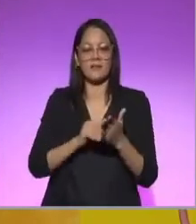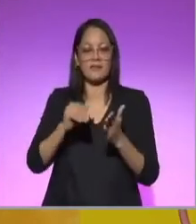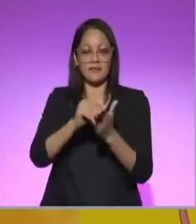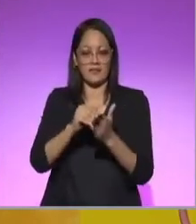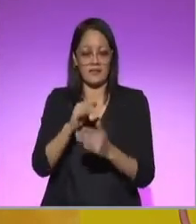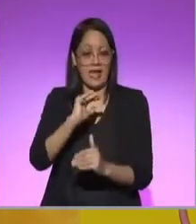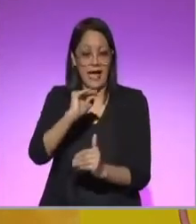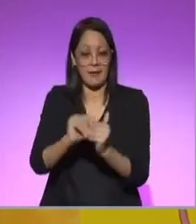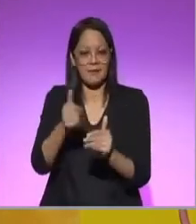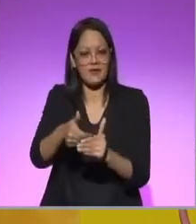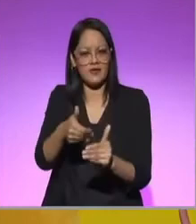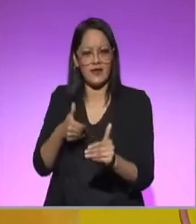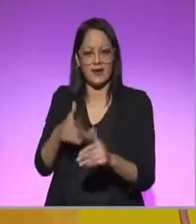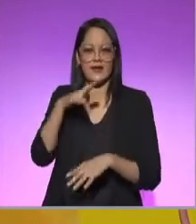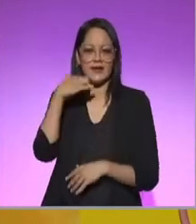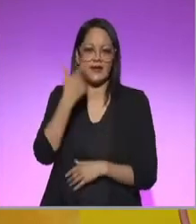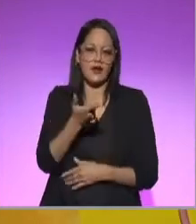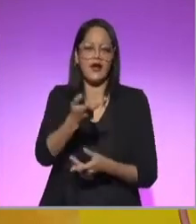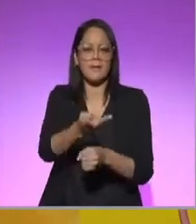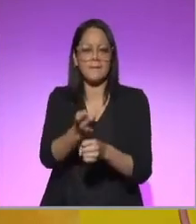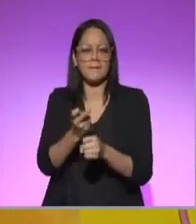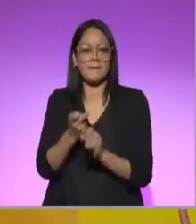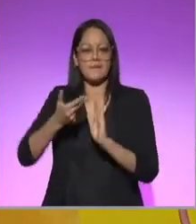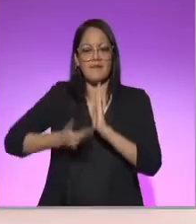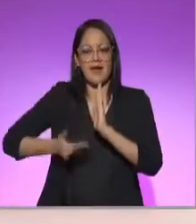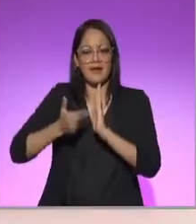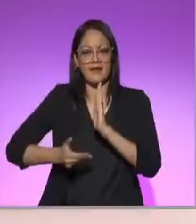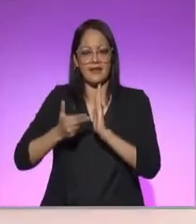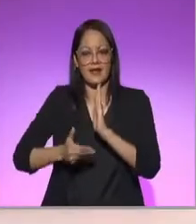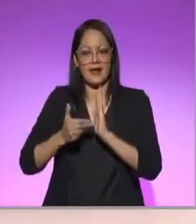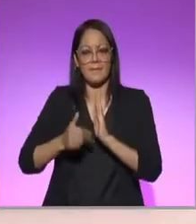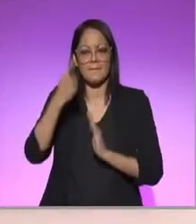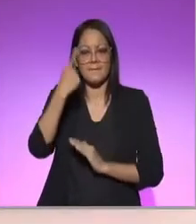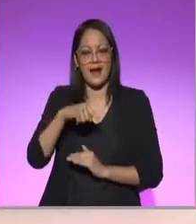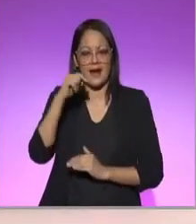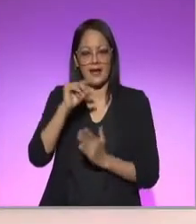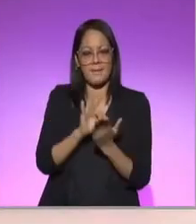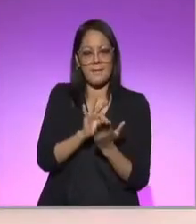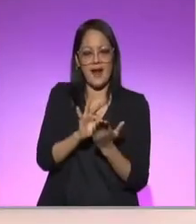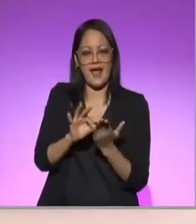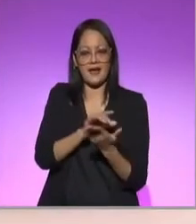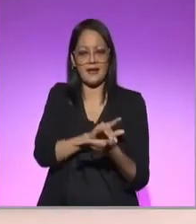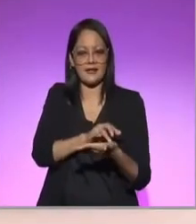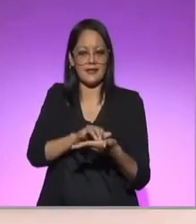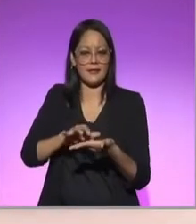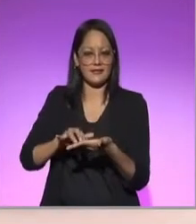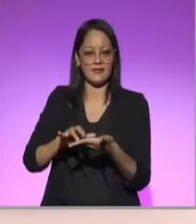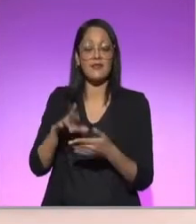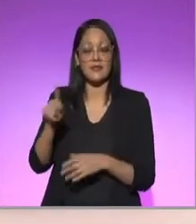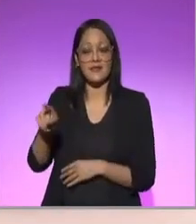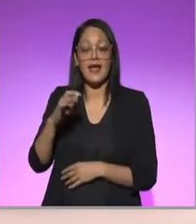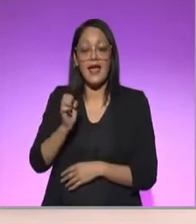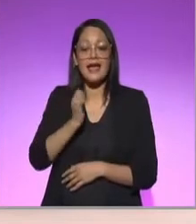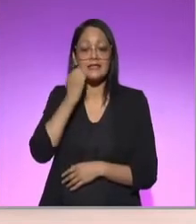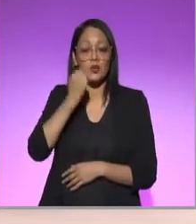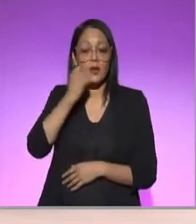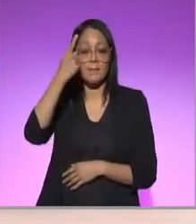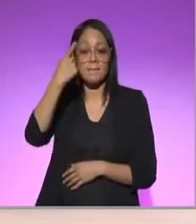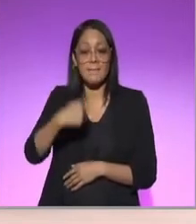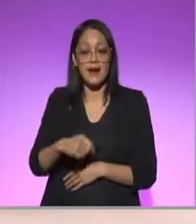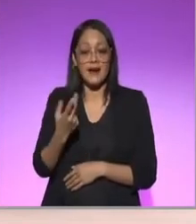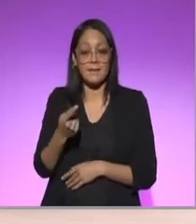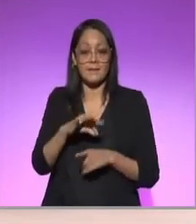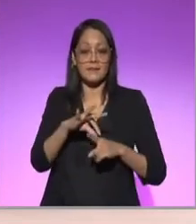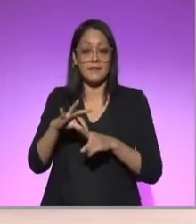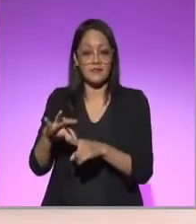me gustaría invitarlos a un taller de braille que nuestra querida Escuela para Perros Guía va a dar